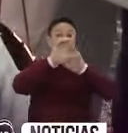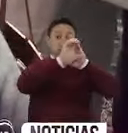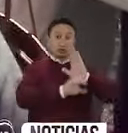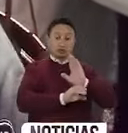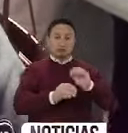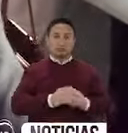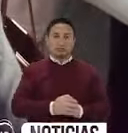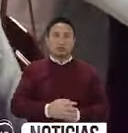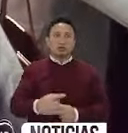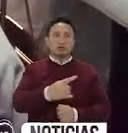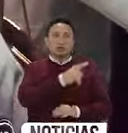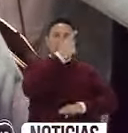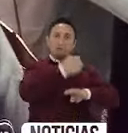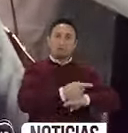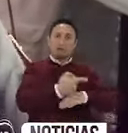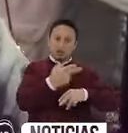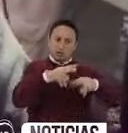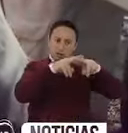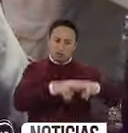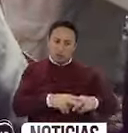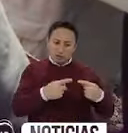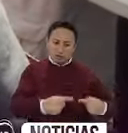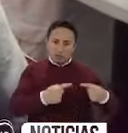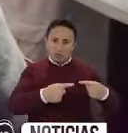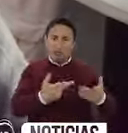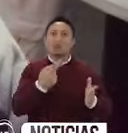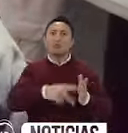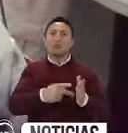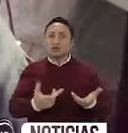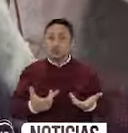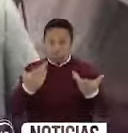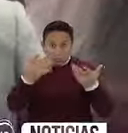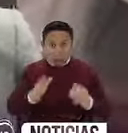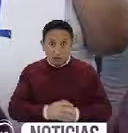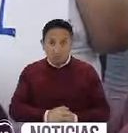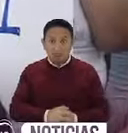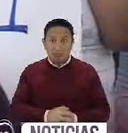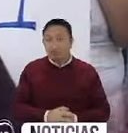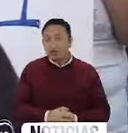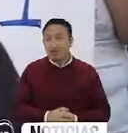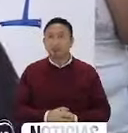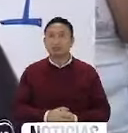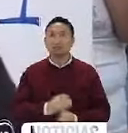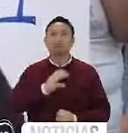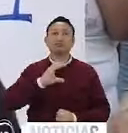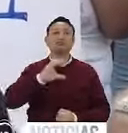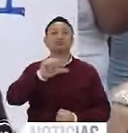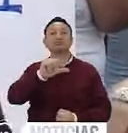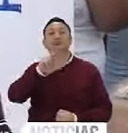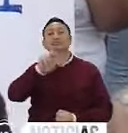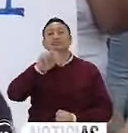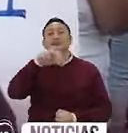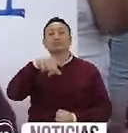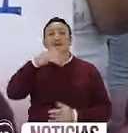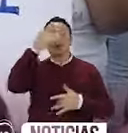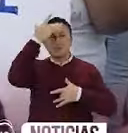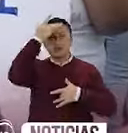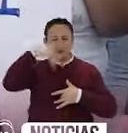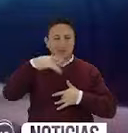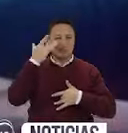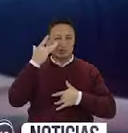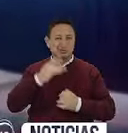Constitucional como tal debía hacer revisiones periódicas para saber cómo sigue este proceso. Carmen García padece una enfermedad